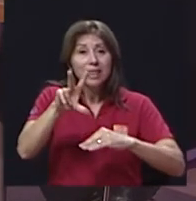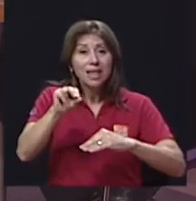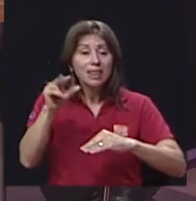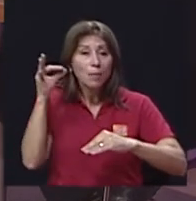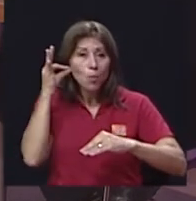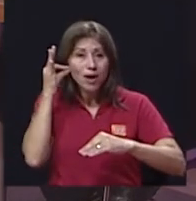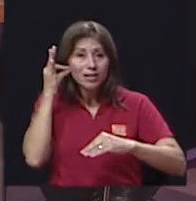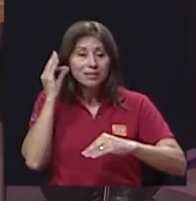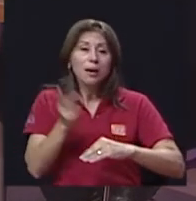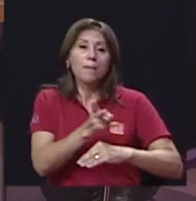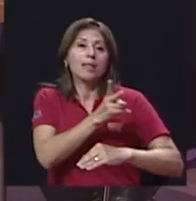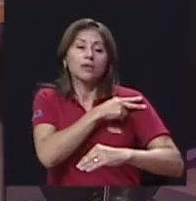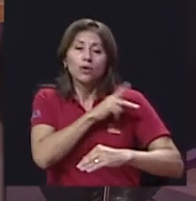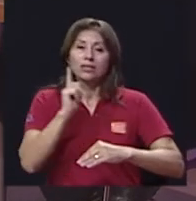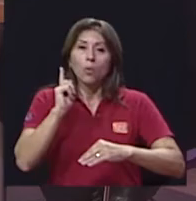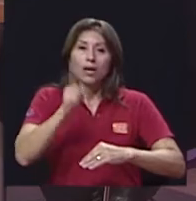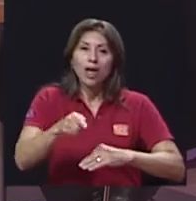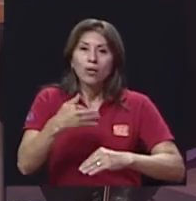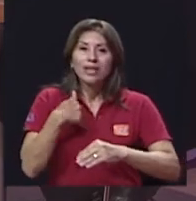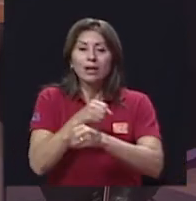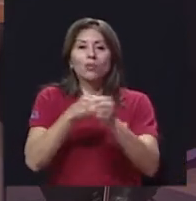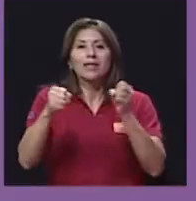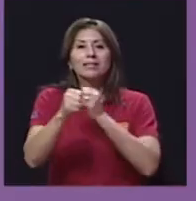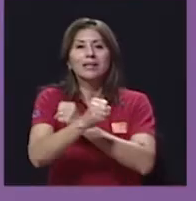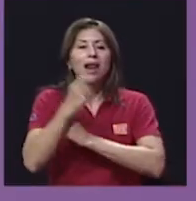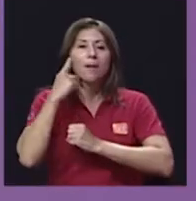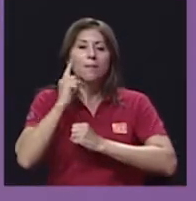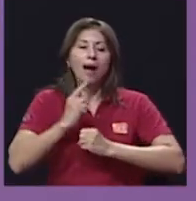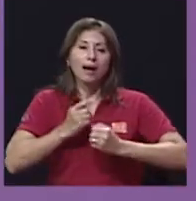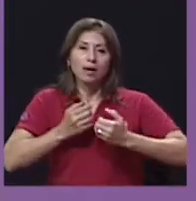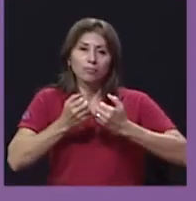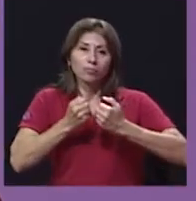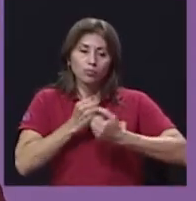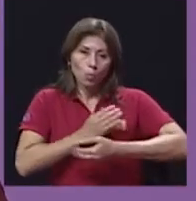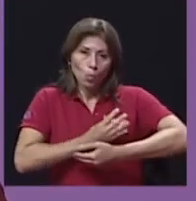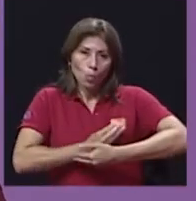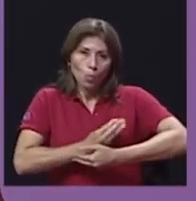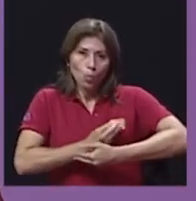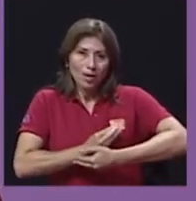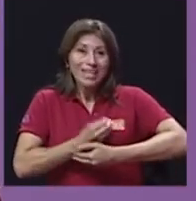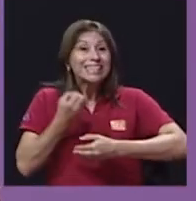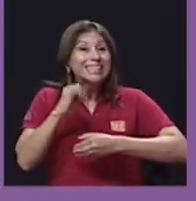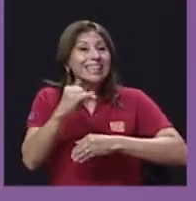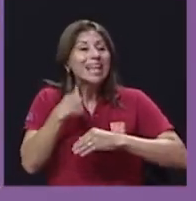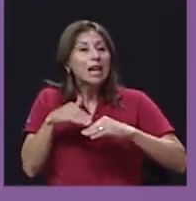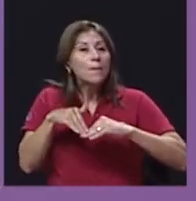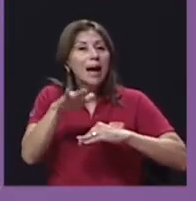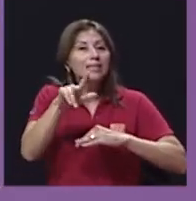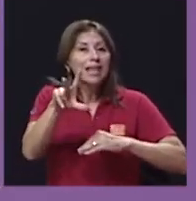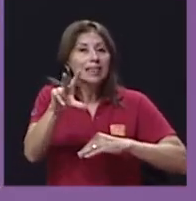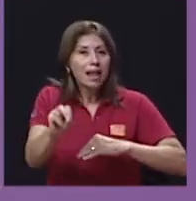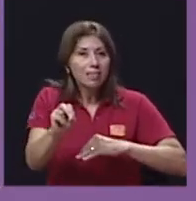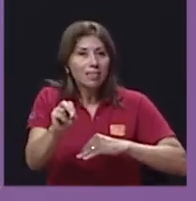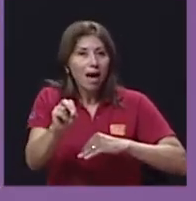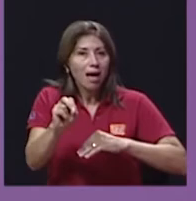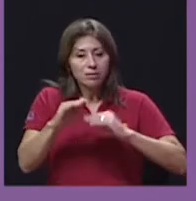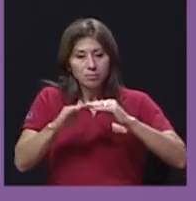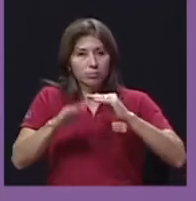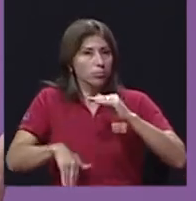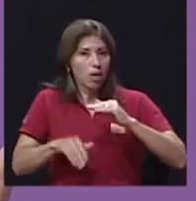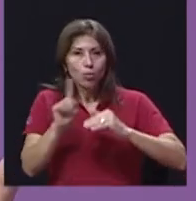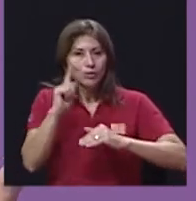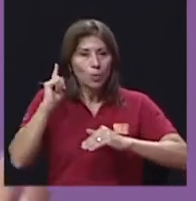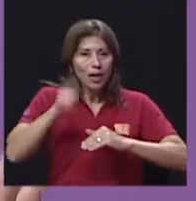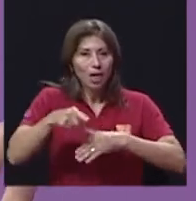tener un lugar una sala de lactancia en más de 30 meses y no hay más de 30 no están obligados a hacerlo y esos son tres ya más de